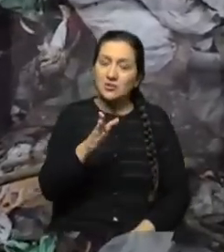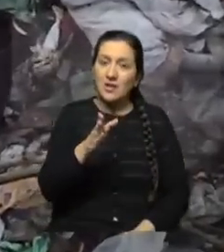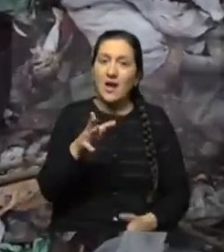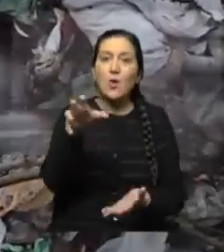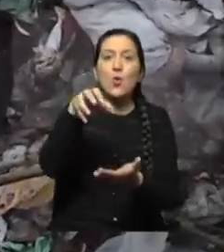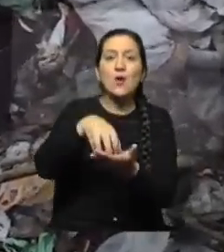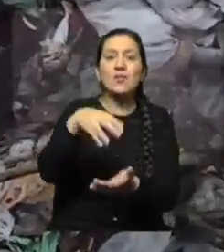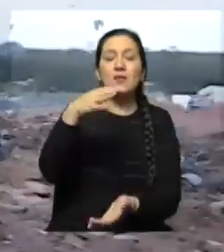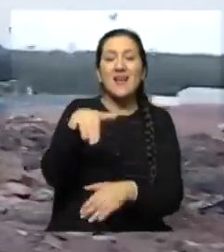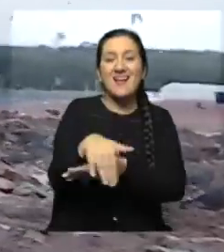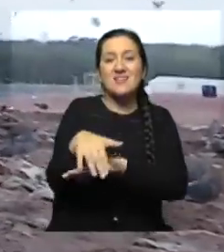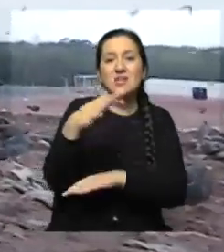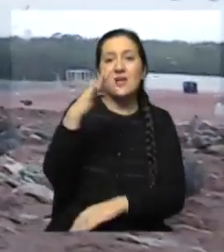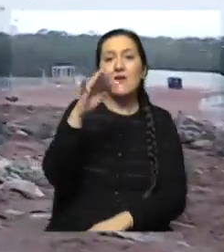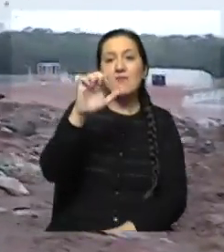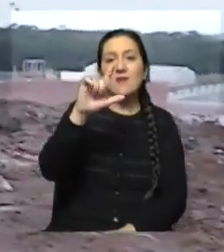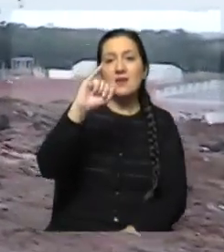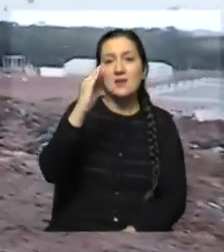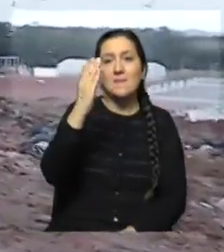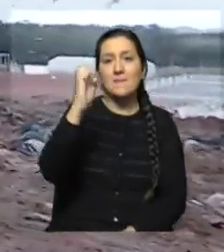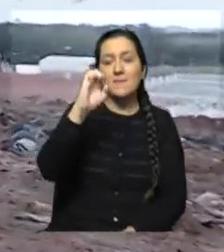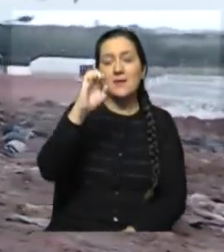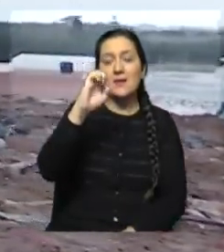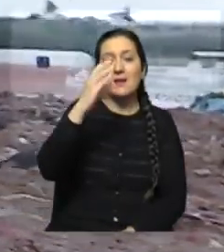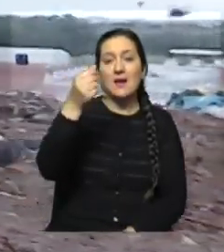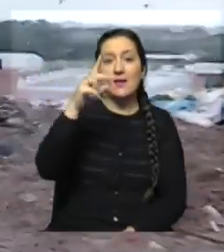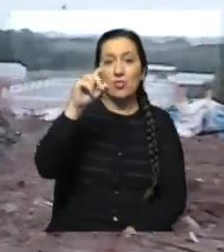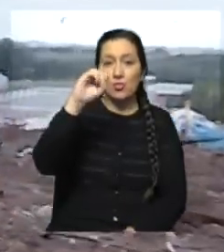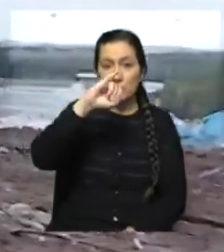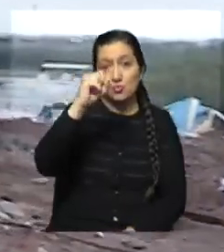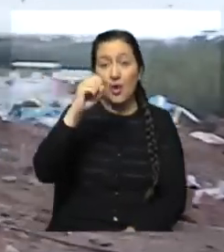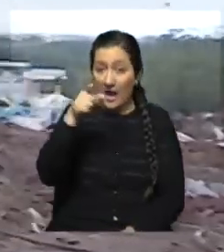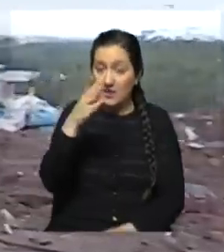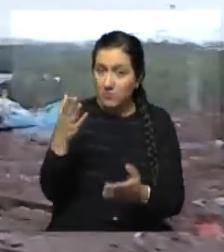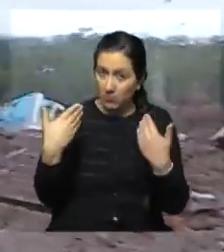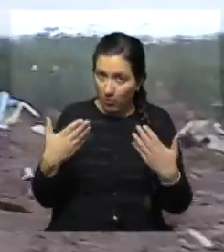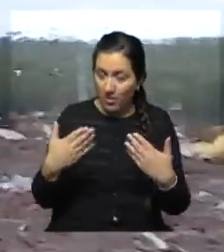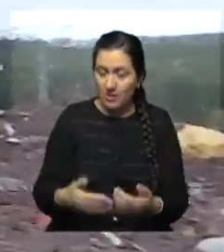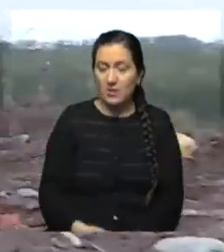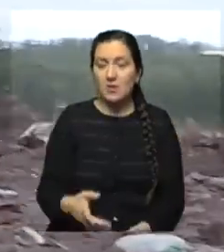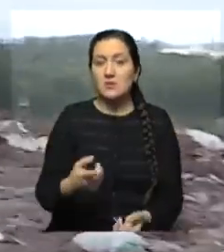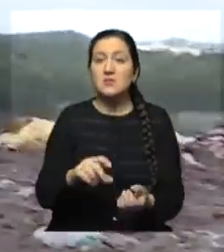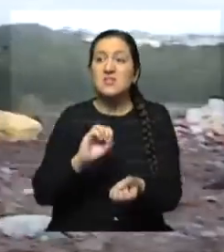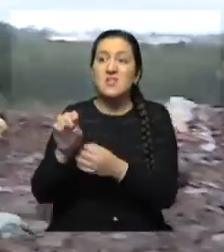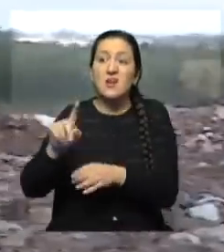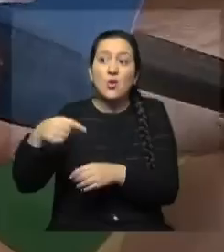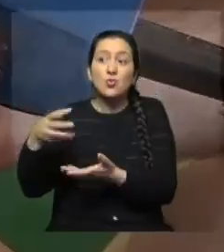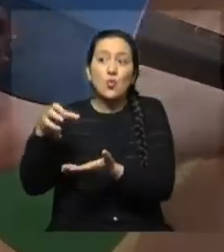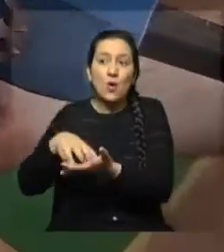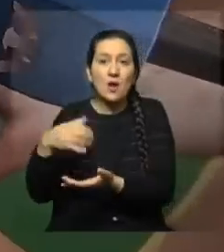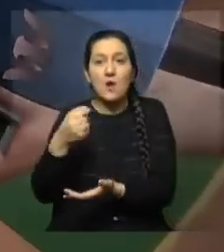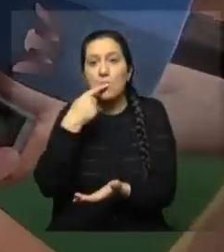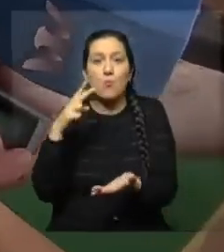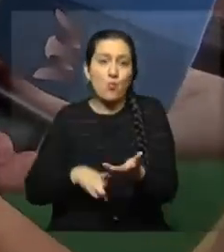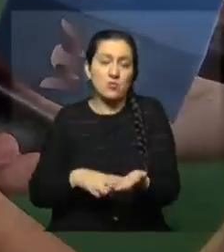a Felipe Cardozo donde corresponde no en el caso de residuos en particular parten de 350 urres que son unos 500 mil pesos más o menos ese